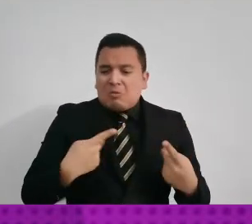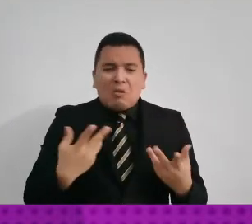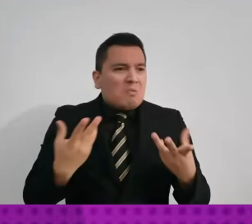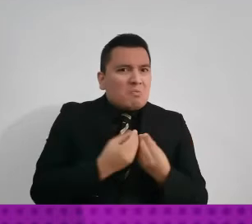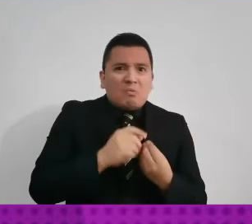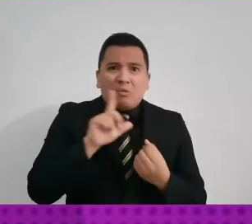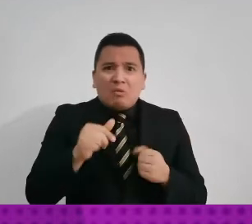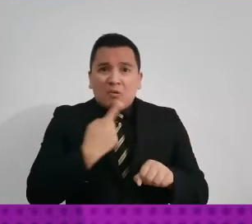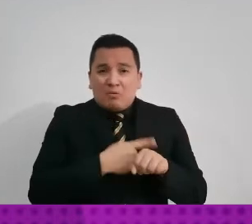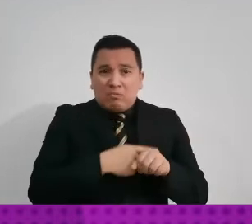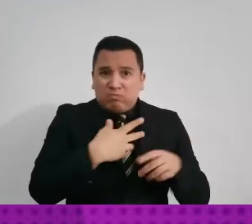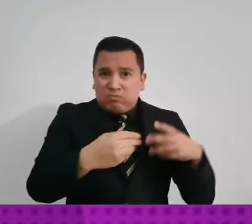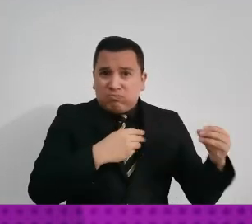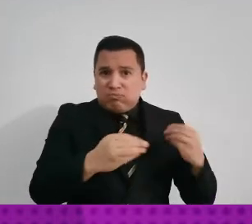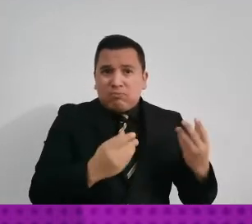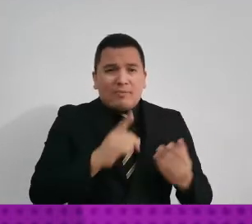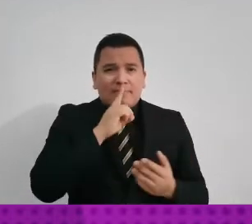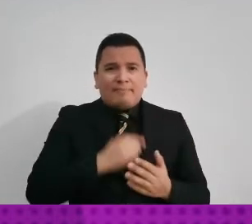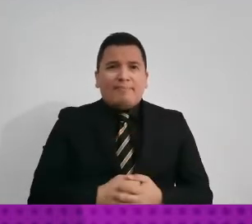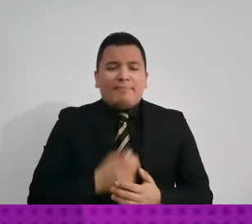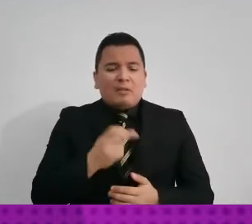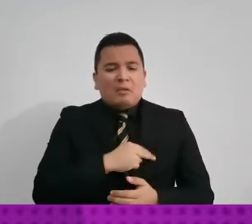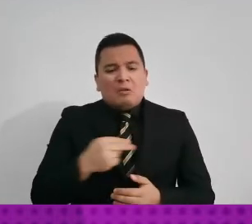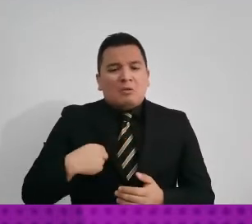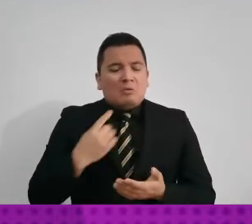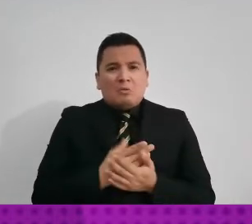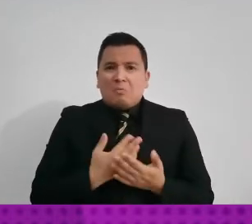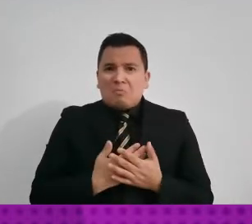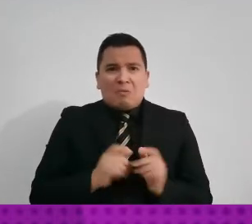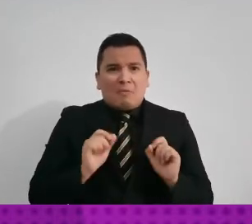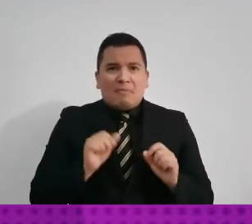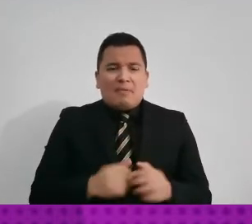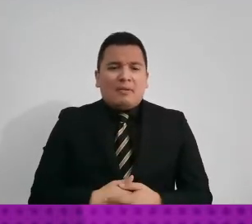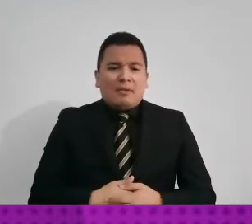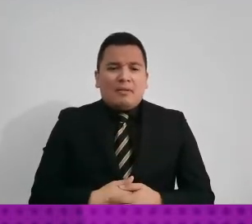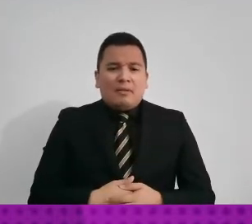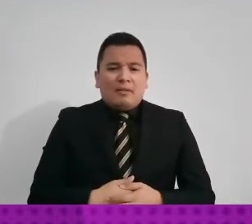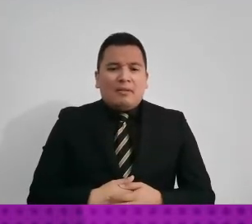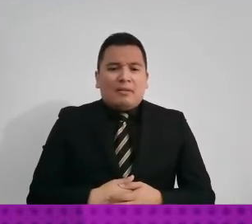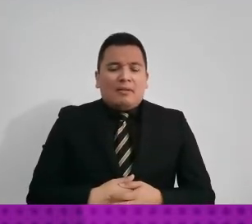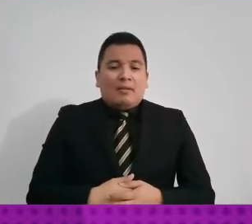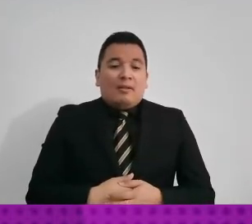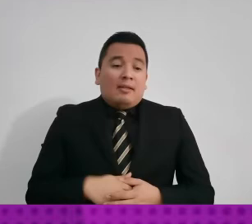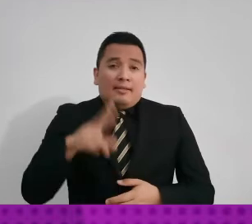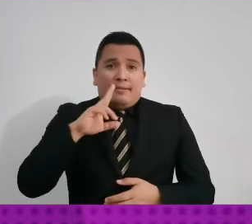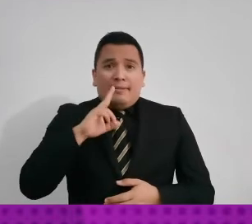de alguna actividad de las campañas electorales. Entonces, pues esperar simple y sencillamente lo mismo, la